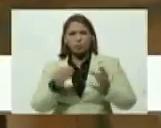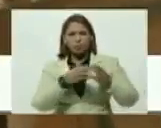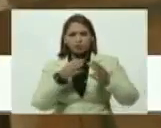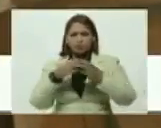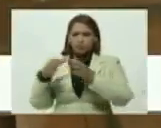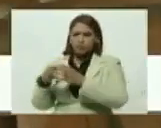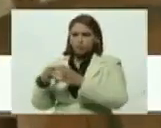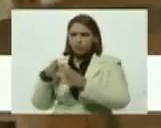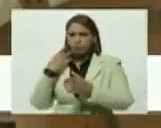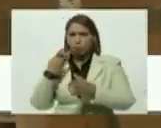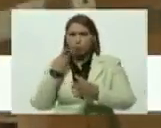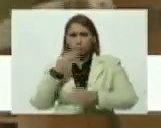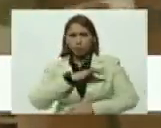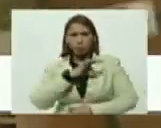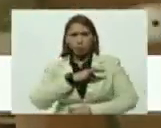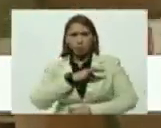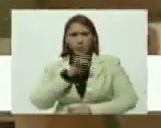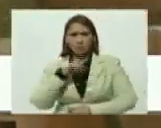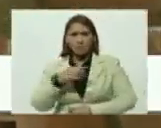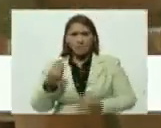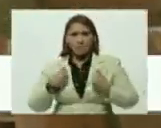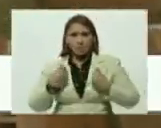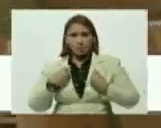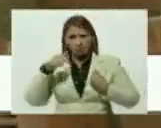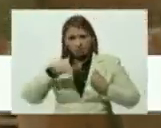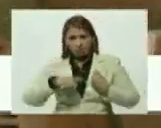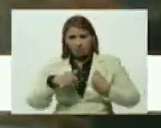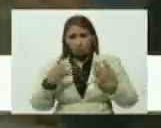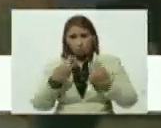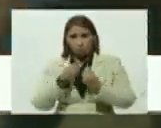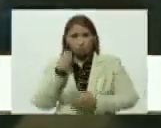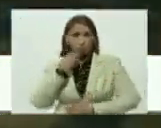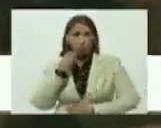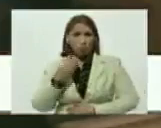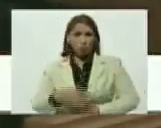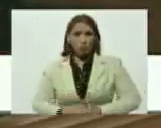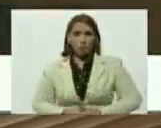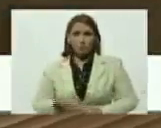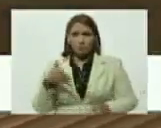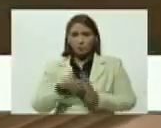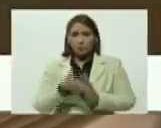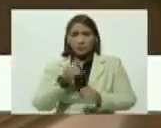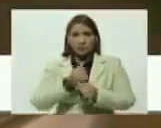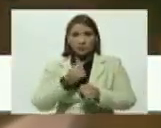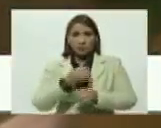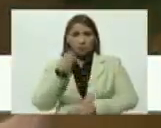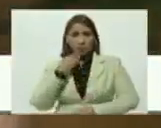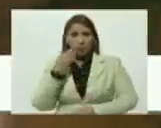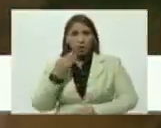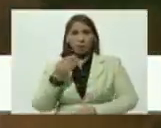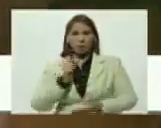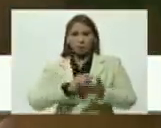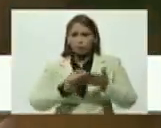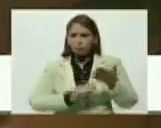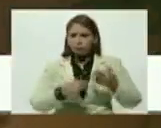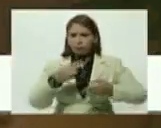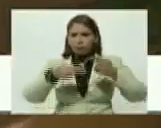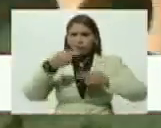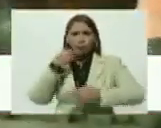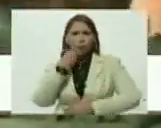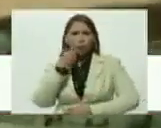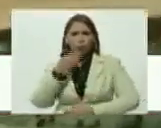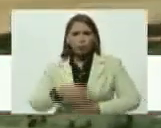organizaciones políticas, sociales que hacen vida en esta juventud, como lo son la Chamba Juvenil, la Nota Te Construye, Jóvenes